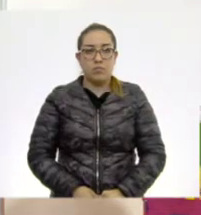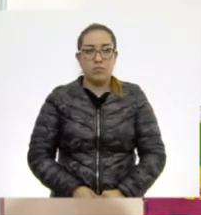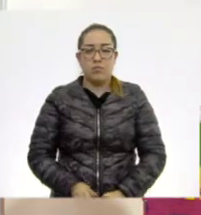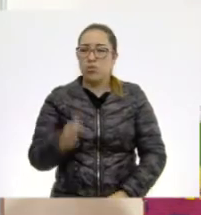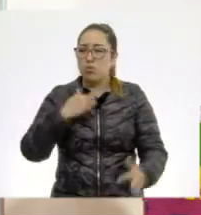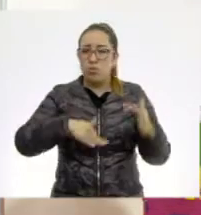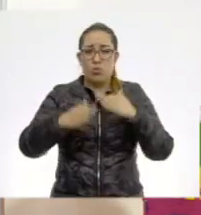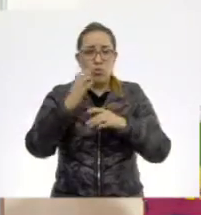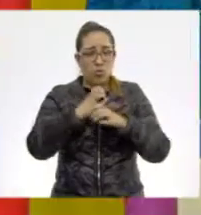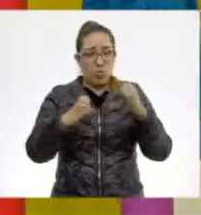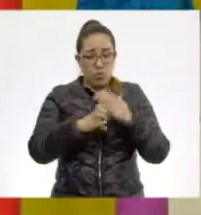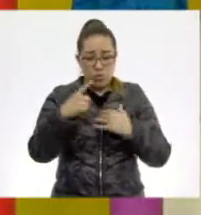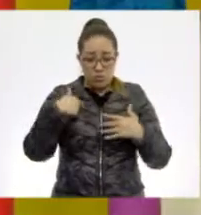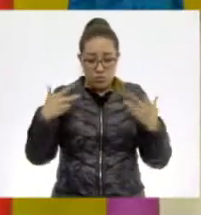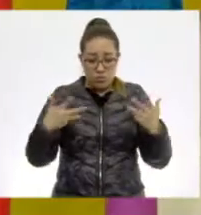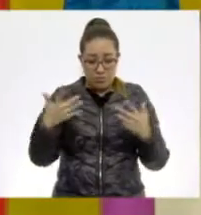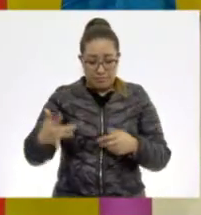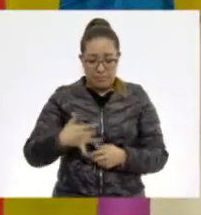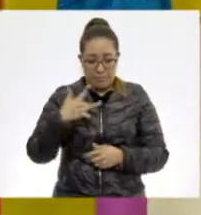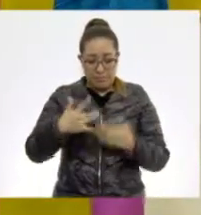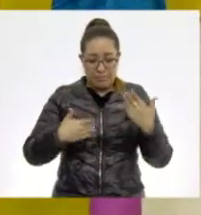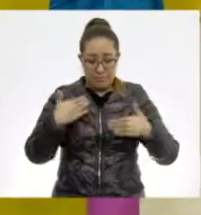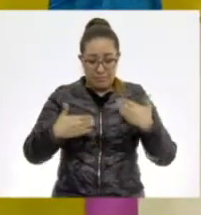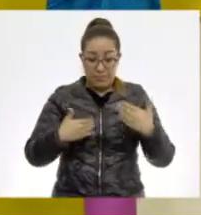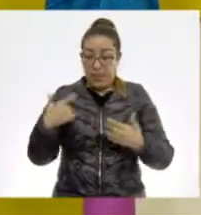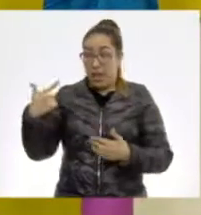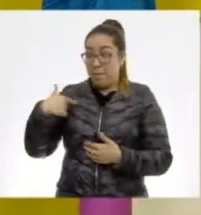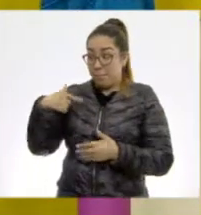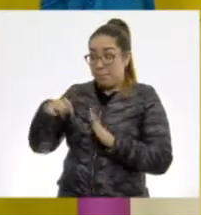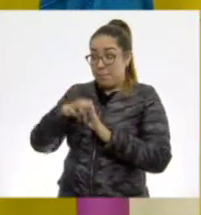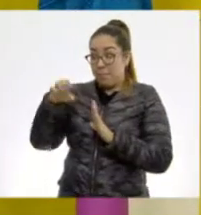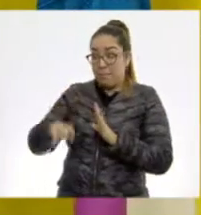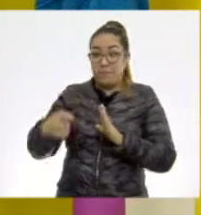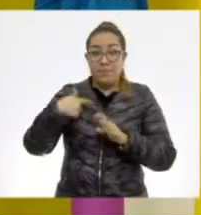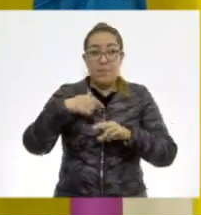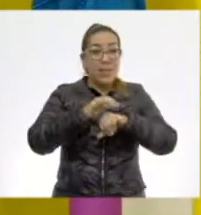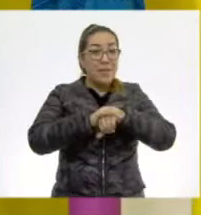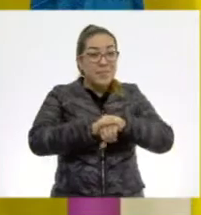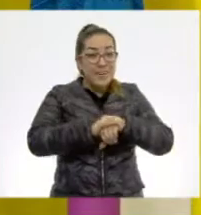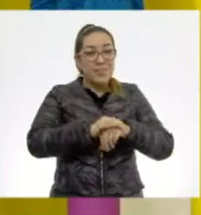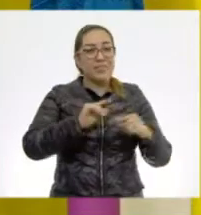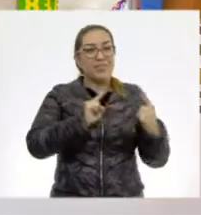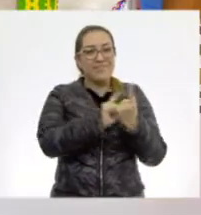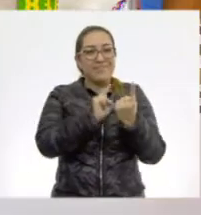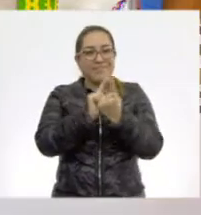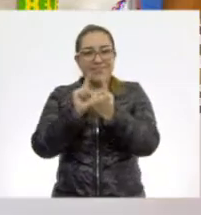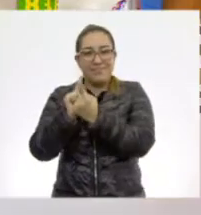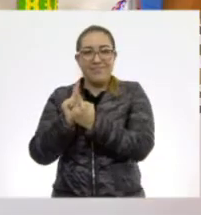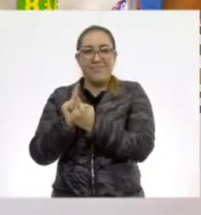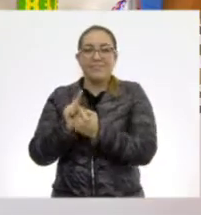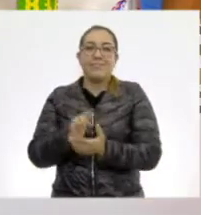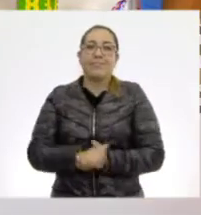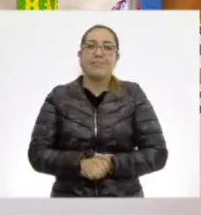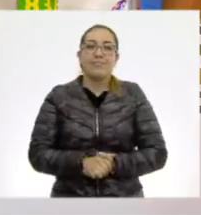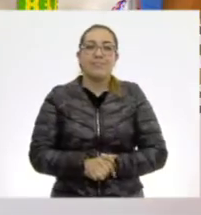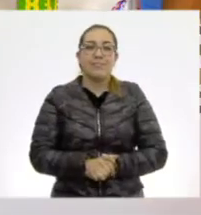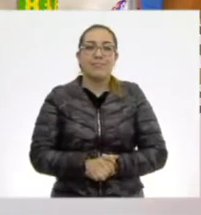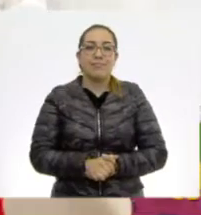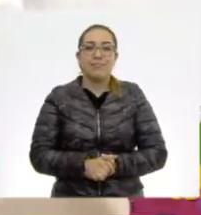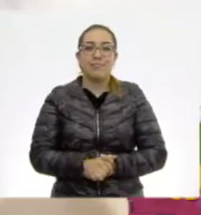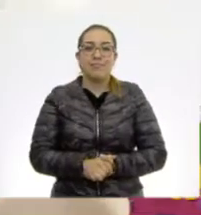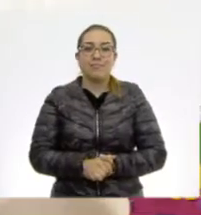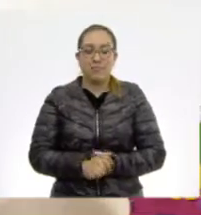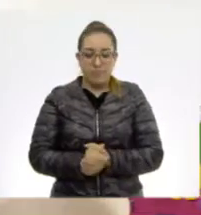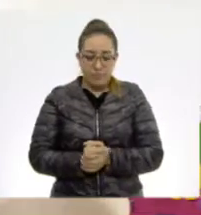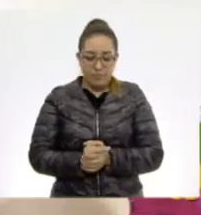cause alegría. A mí me gusta ser amistoso. Amistoso. Ah, muy bien. Entonces me falta otra que puedo